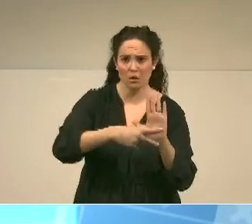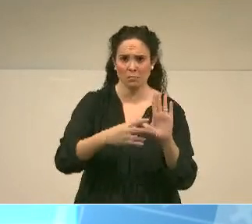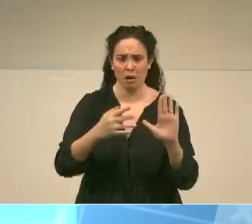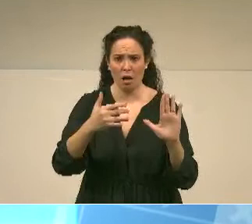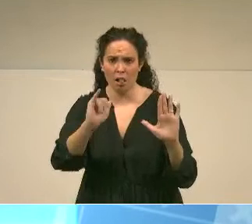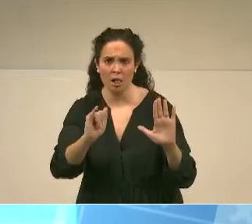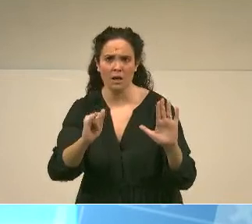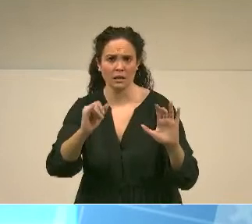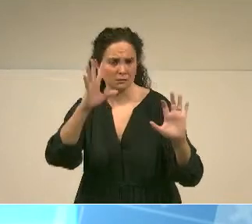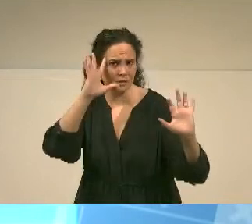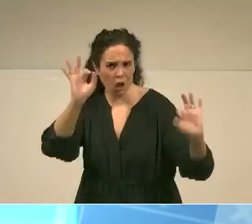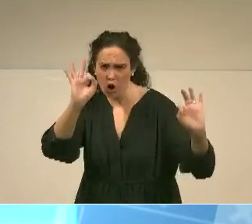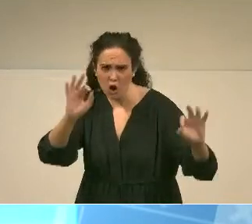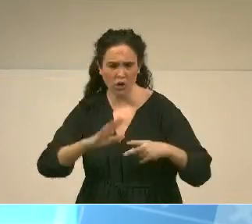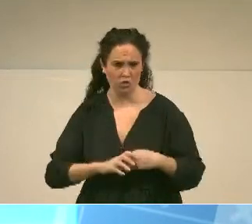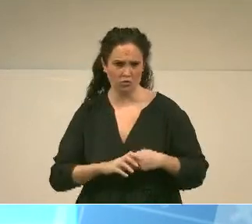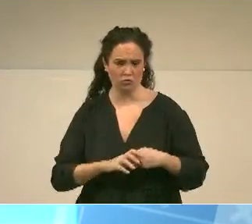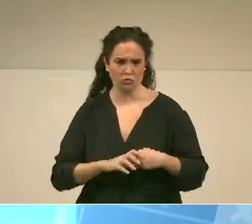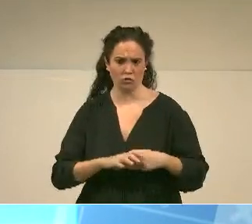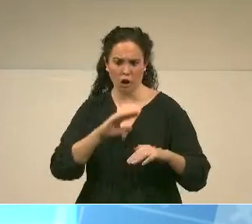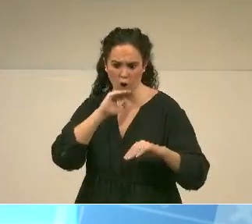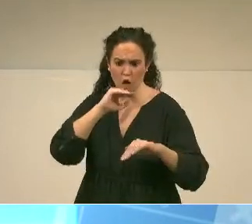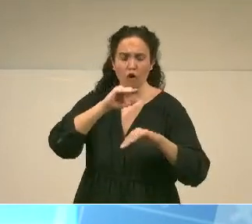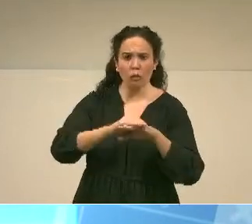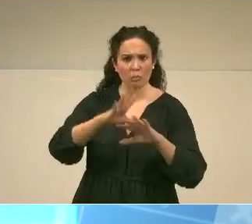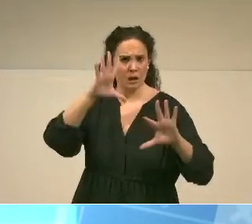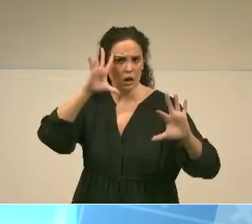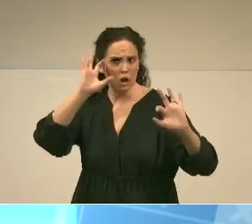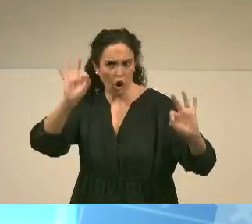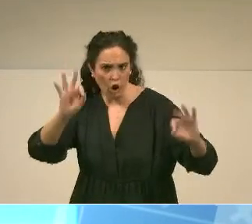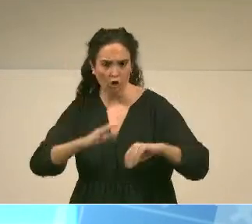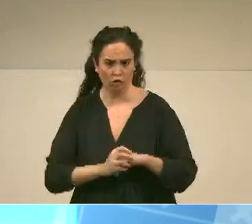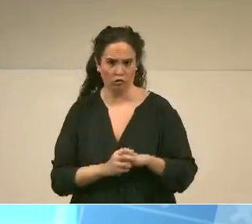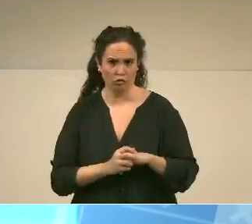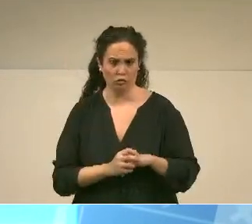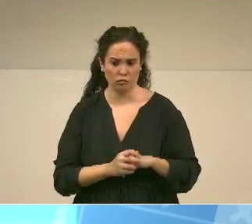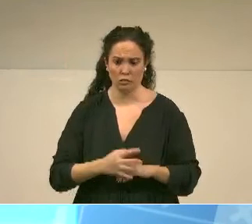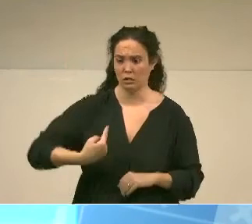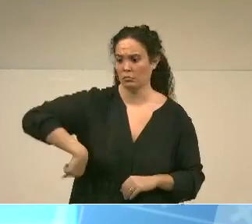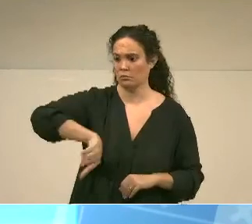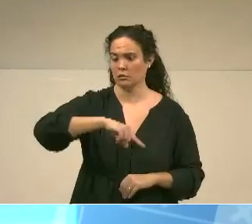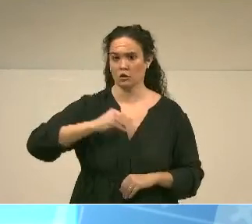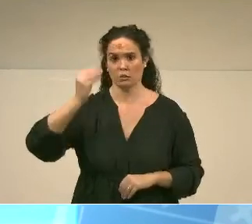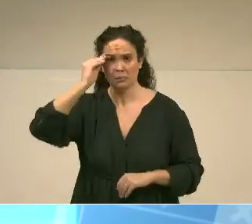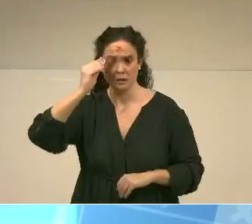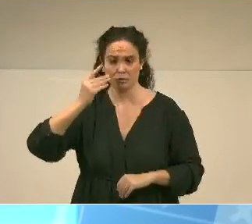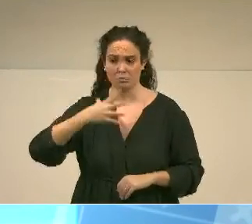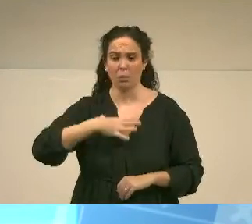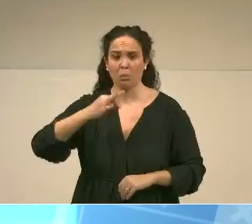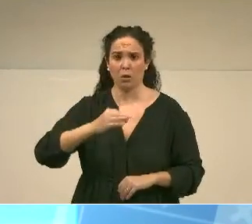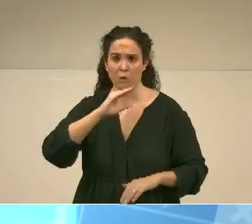dela biderik eraginkorrena bizi dugun egoera zail honi aurre egiteko, uste dugu danok asko egin dezakegula.